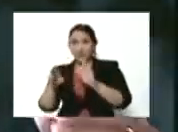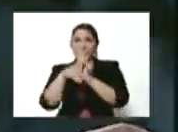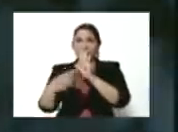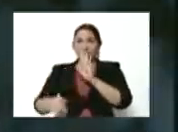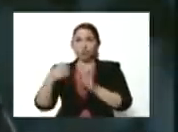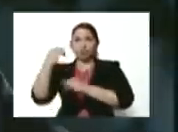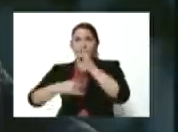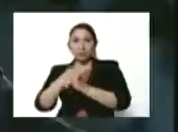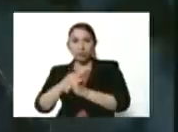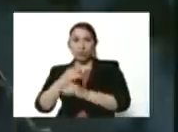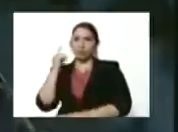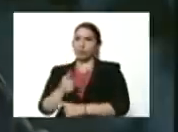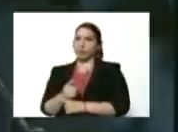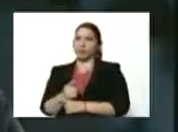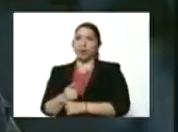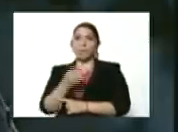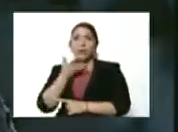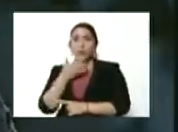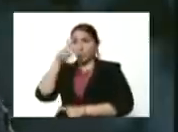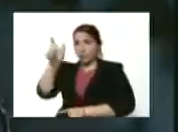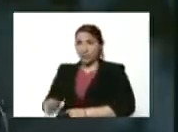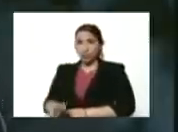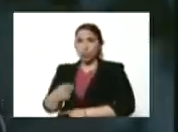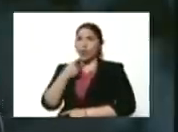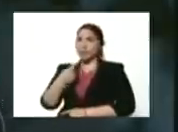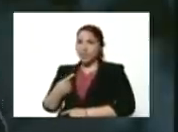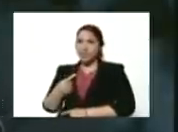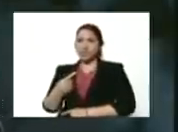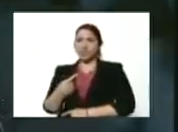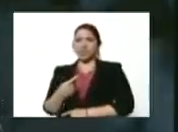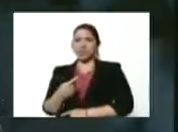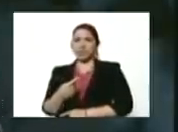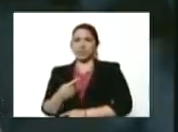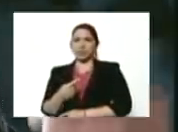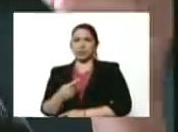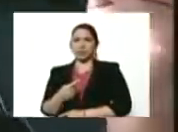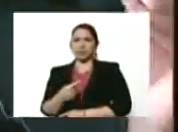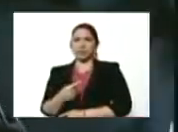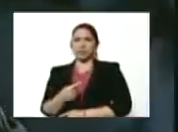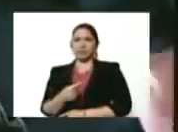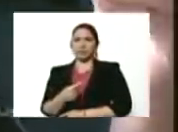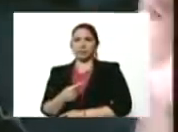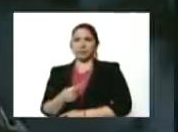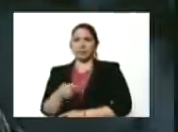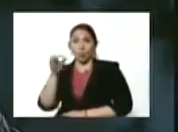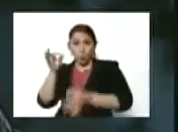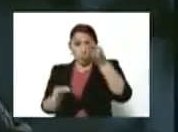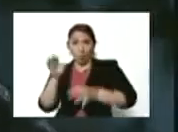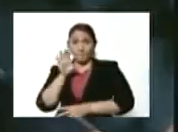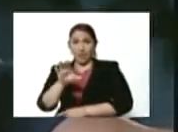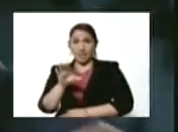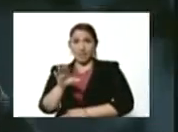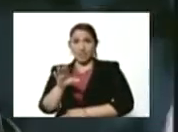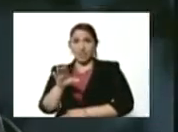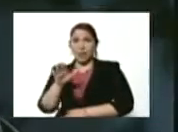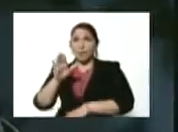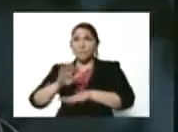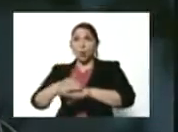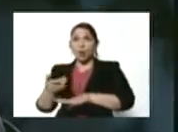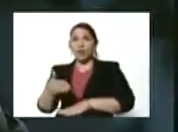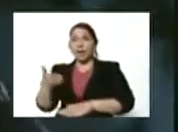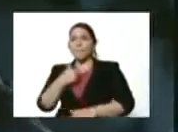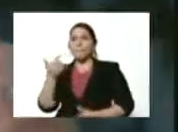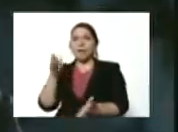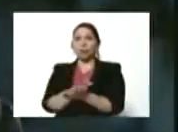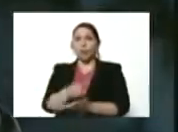internacional es que si un homicida confeso que está siendo que se está siendo juzgado en un país por homicidio llega al territorio